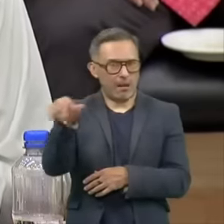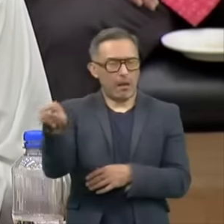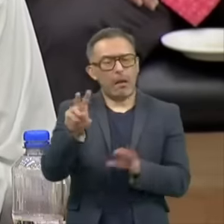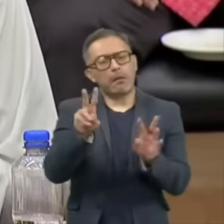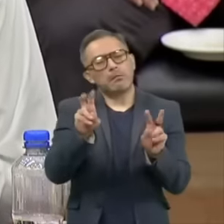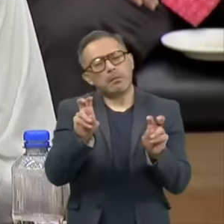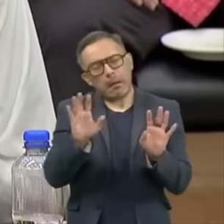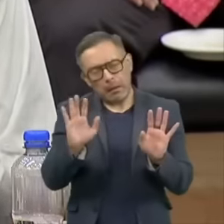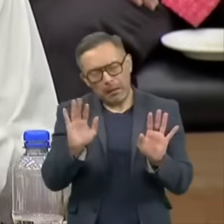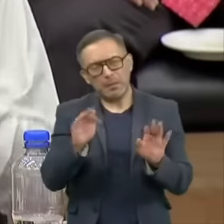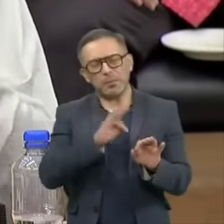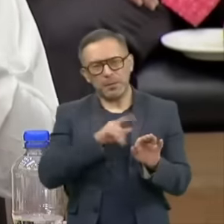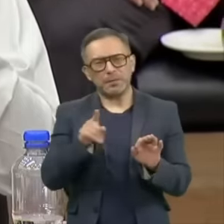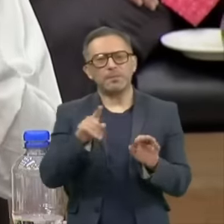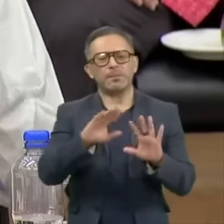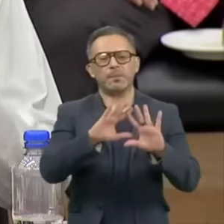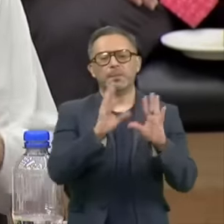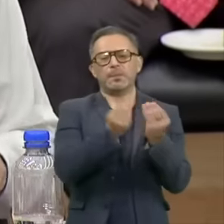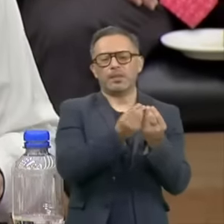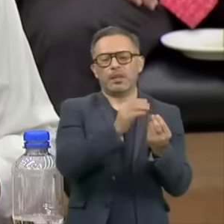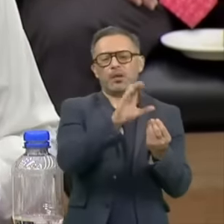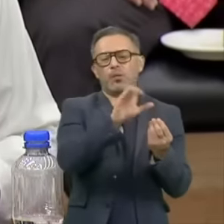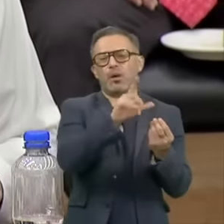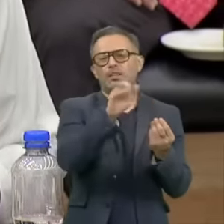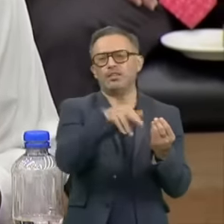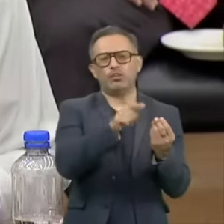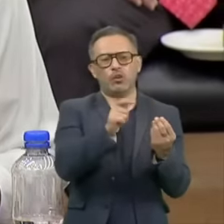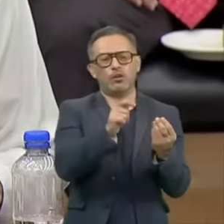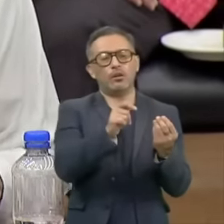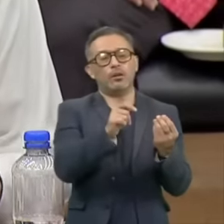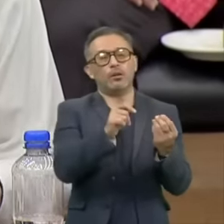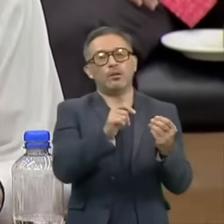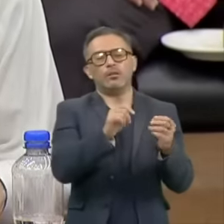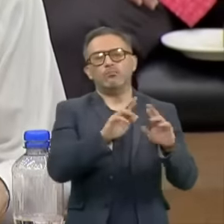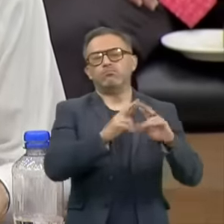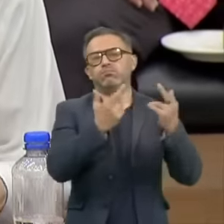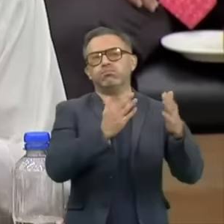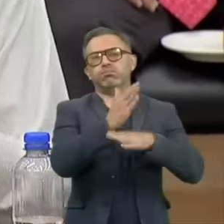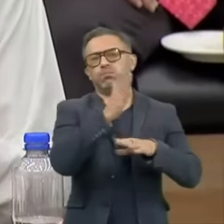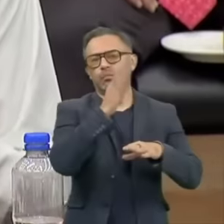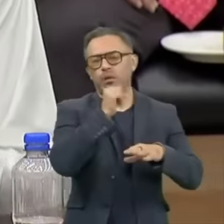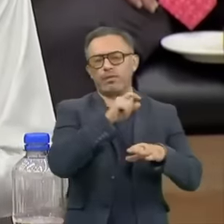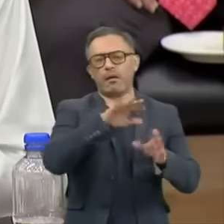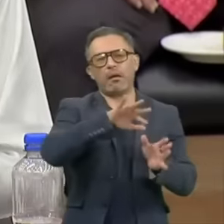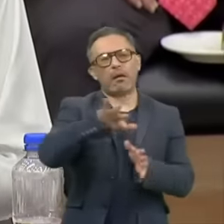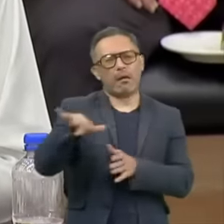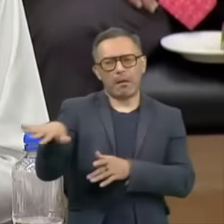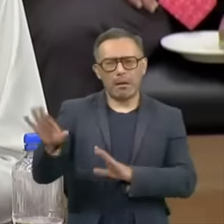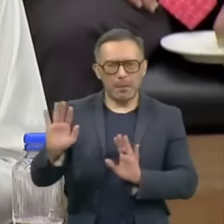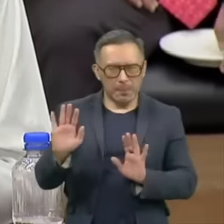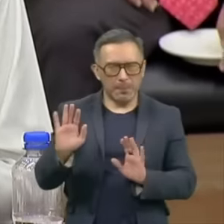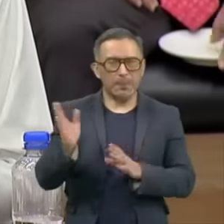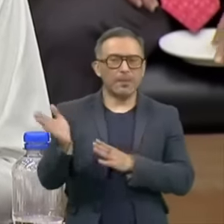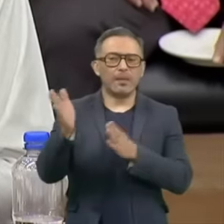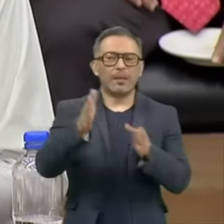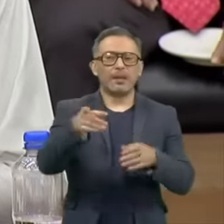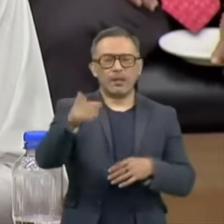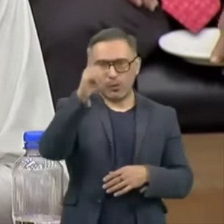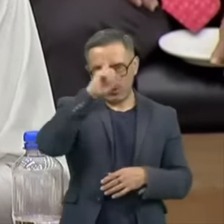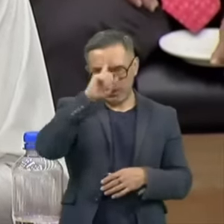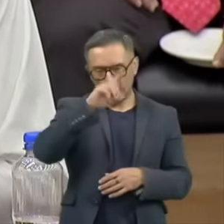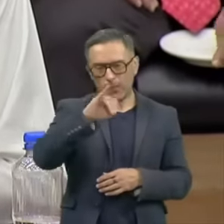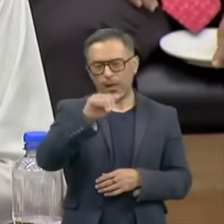por coalición debe aplicarse la sobrerepresentación. El consejero Jaime